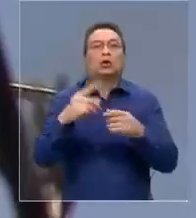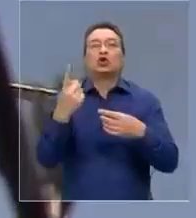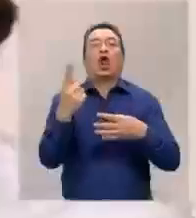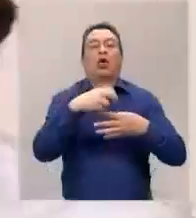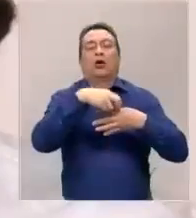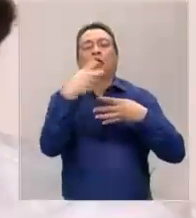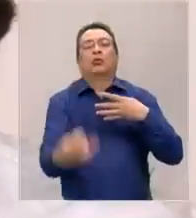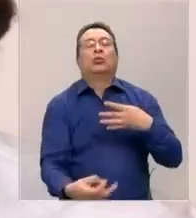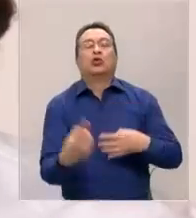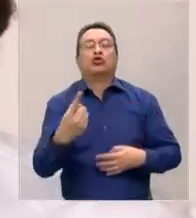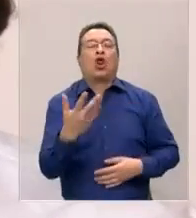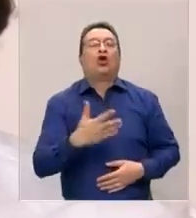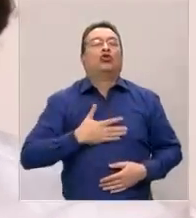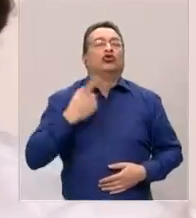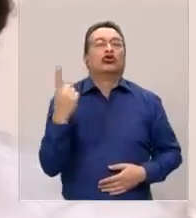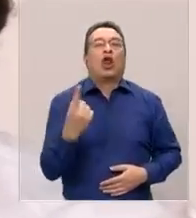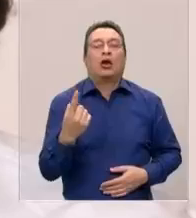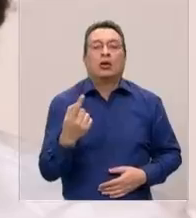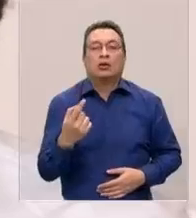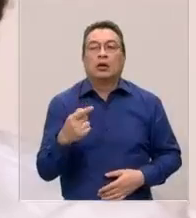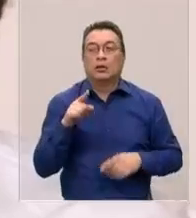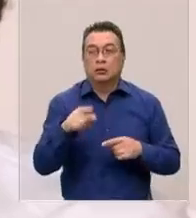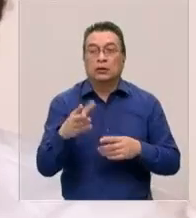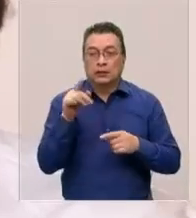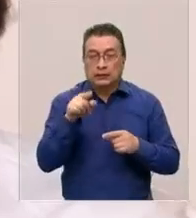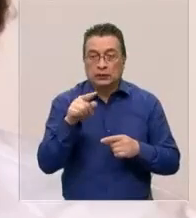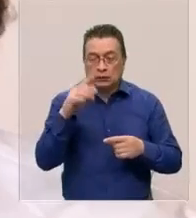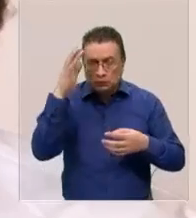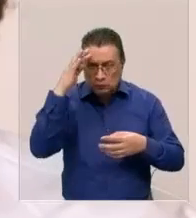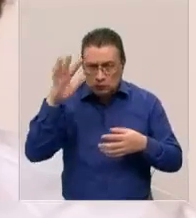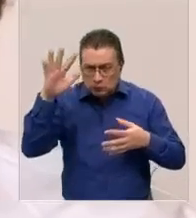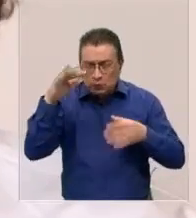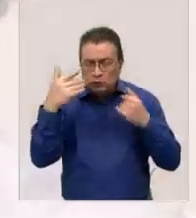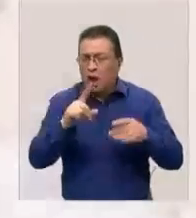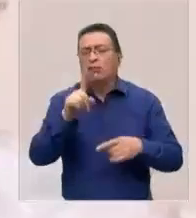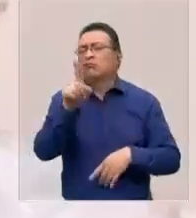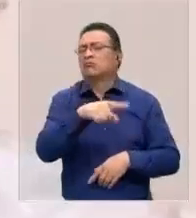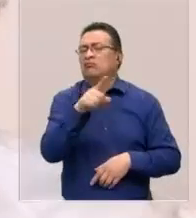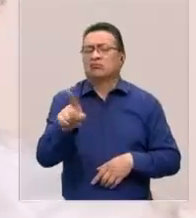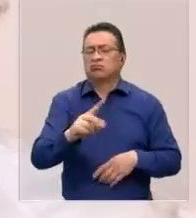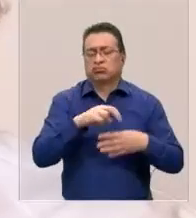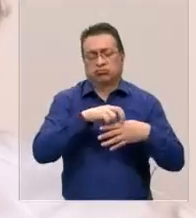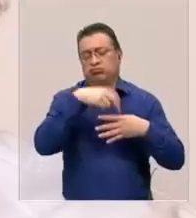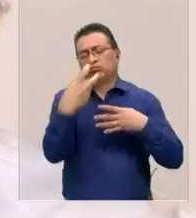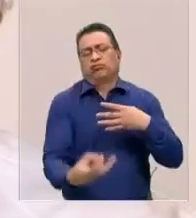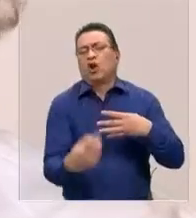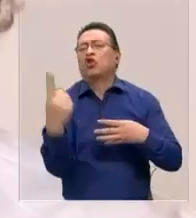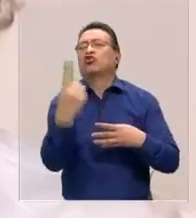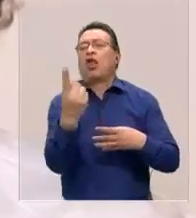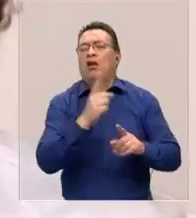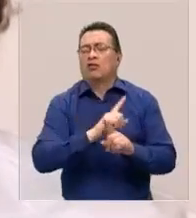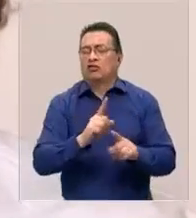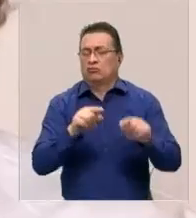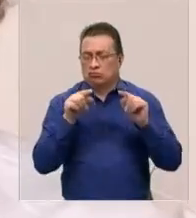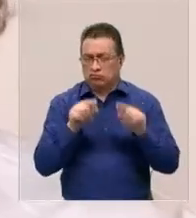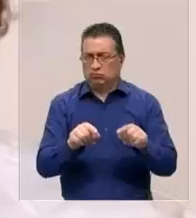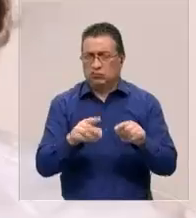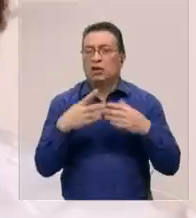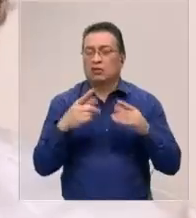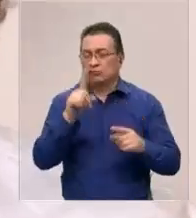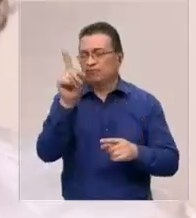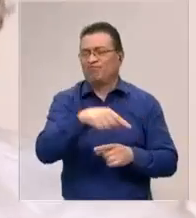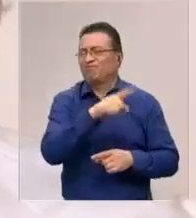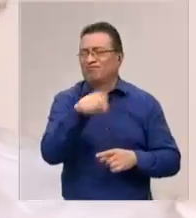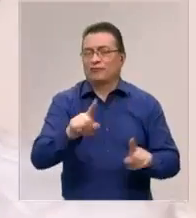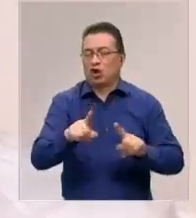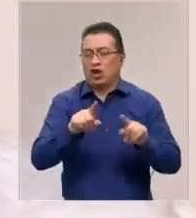suicidio. Nosotros esa hipótesis en principio ya la habríamos descartado. En este momento nosotros estamos en condiciones de señalar que descartamos